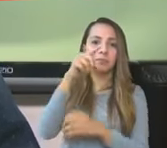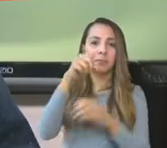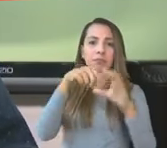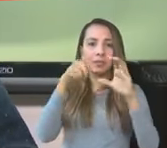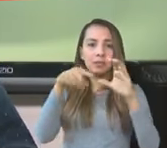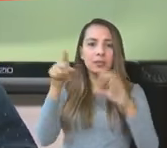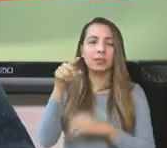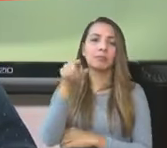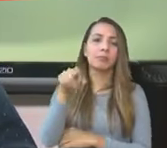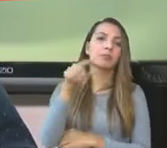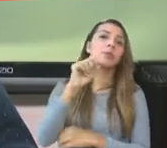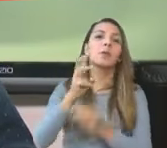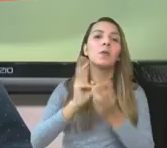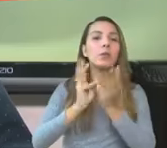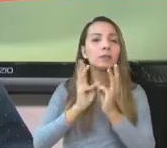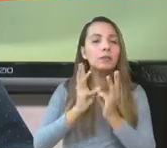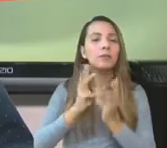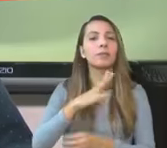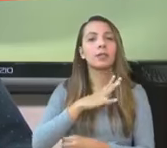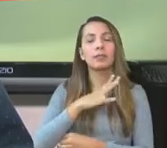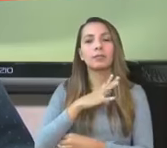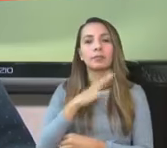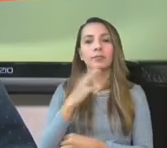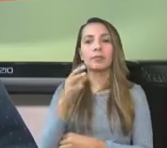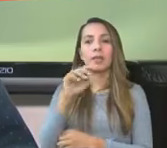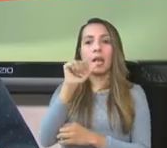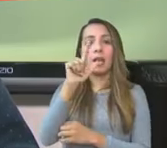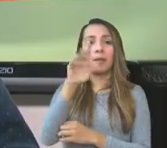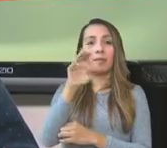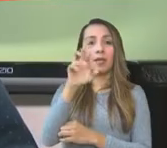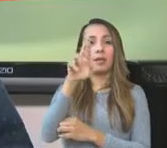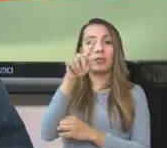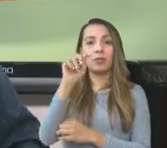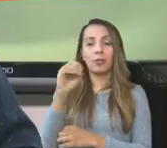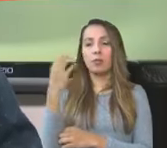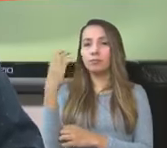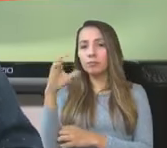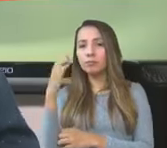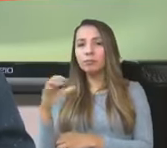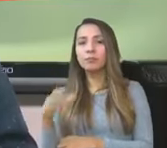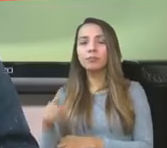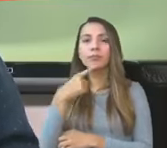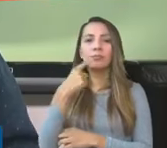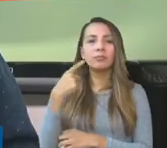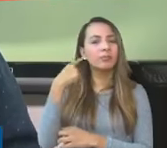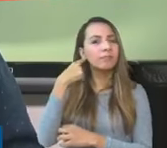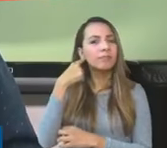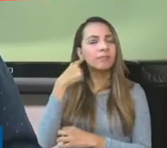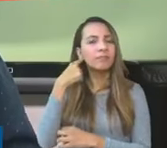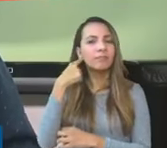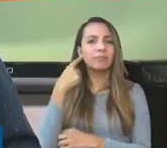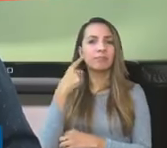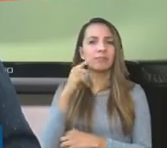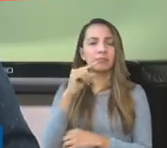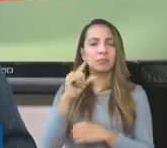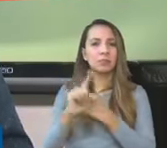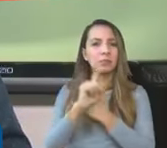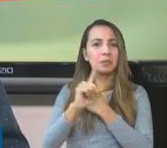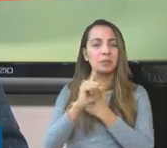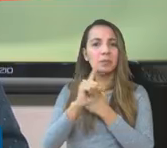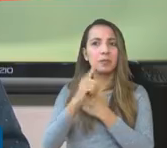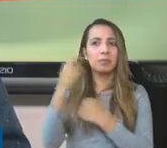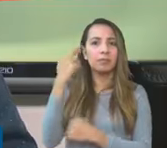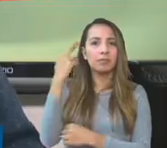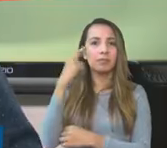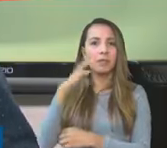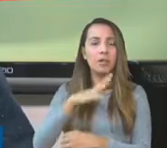gracias. Alberto Sainz Ramírez dice que se oye eco, tenemos problemas con el audio